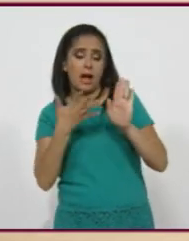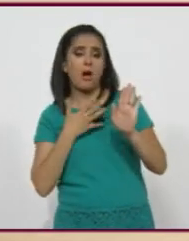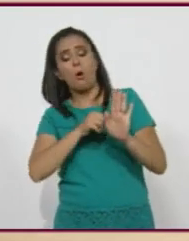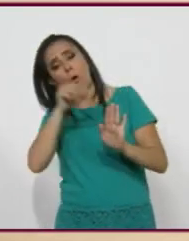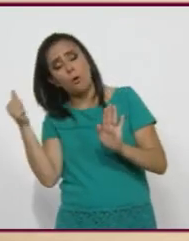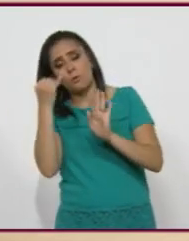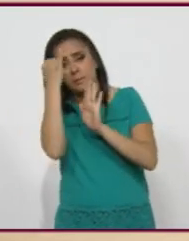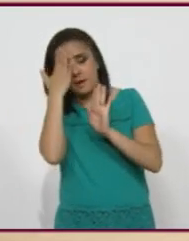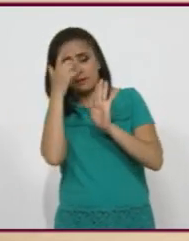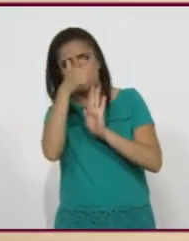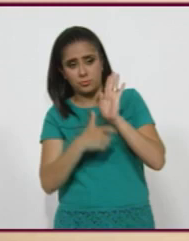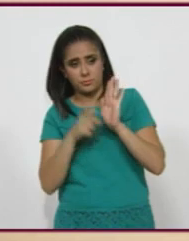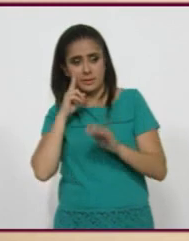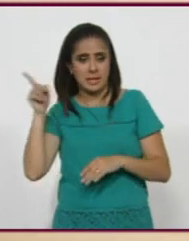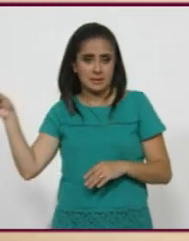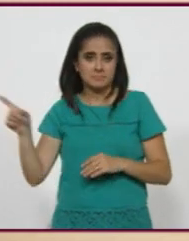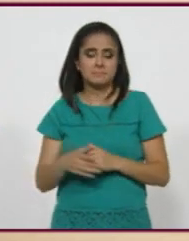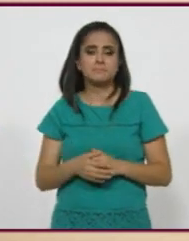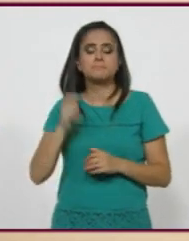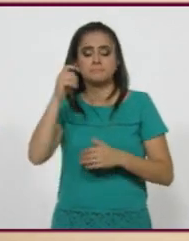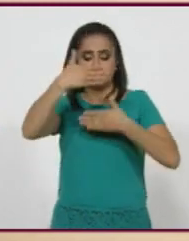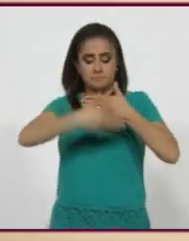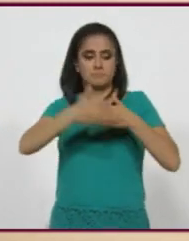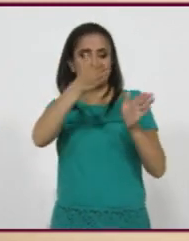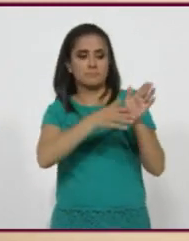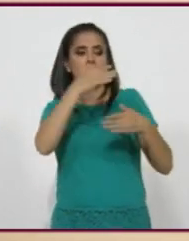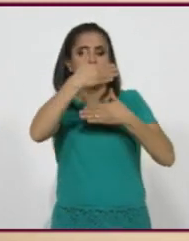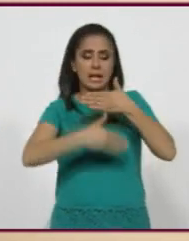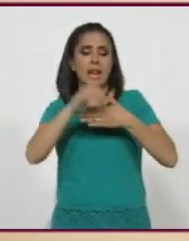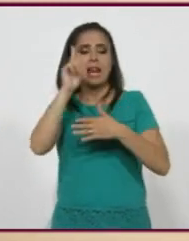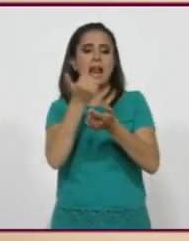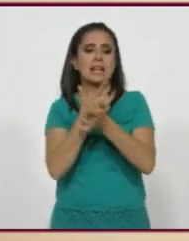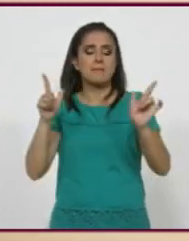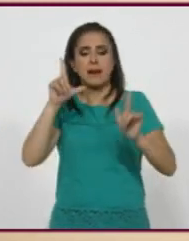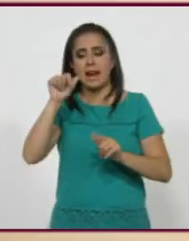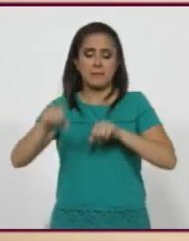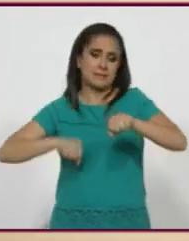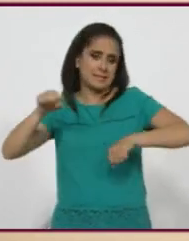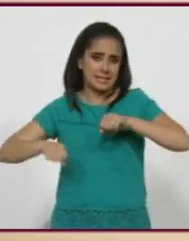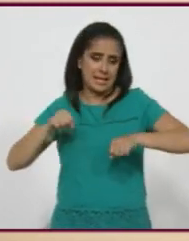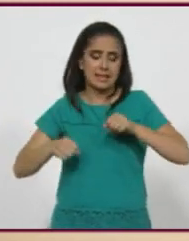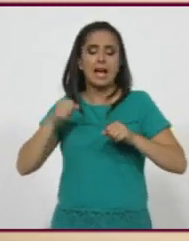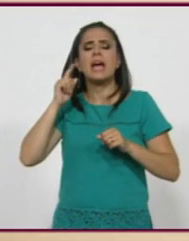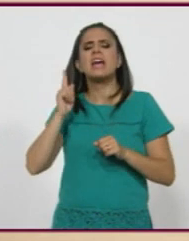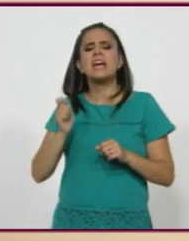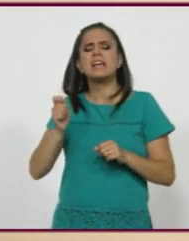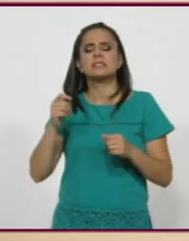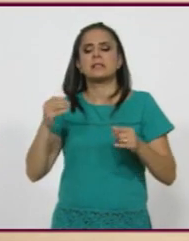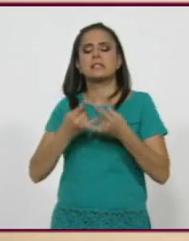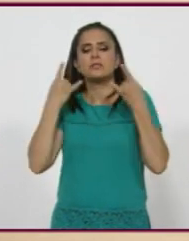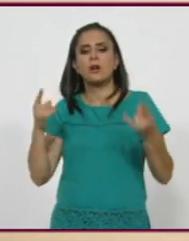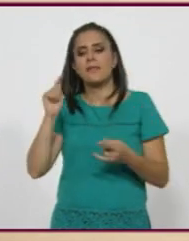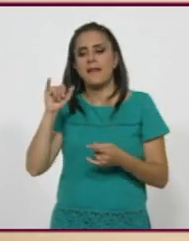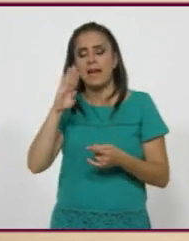otra portada. Mira. Esta portada de acá, que se llama La Libertad, la bicicleta, es la historia de Paco Ignacio